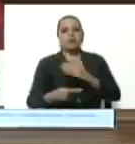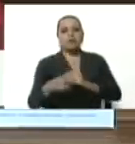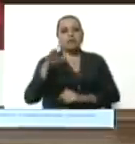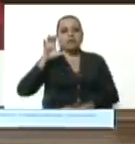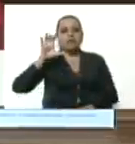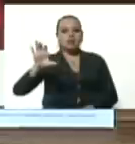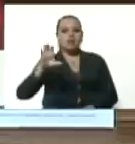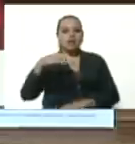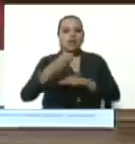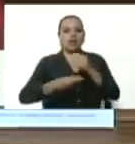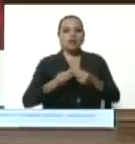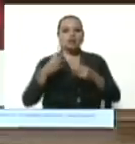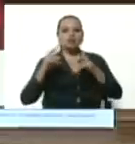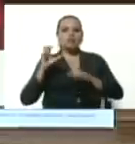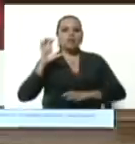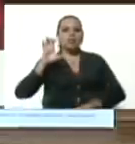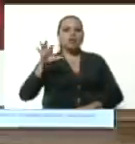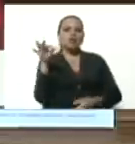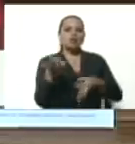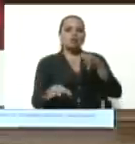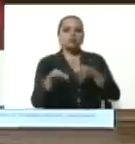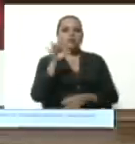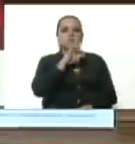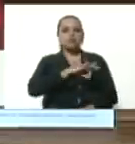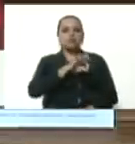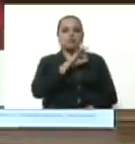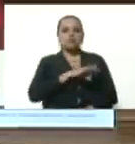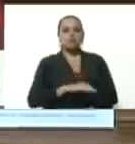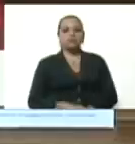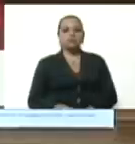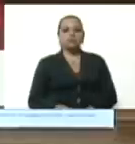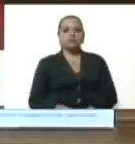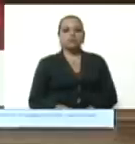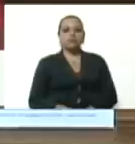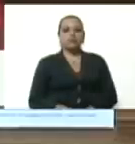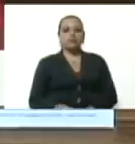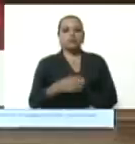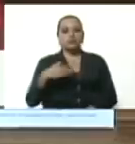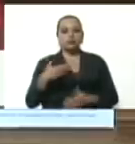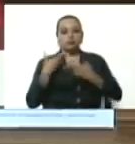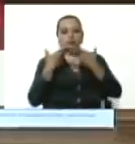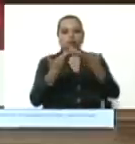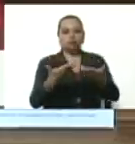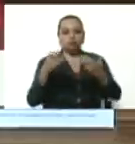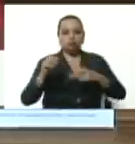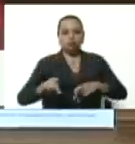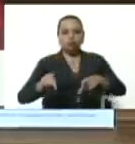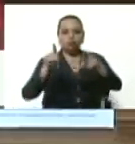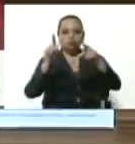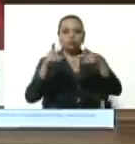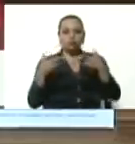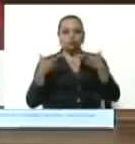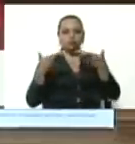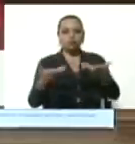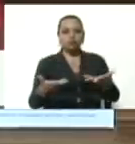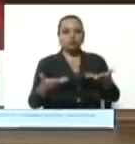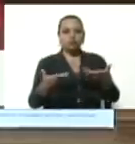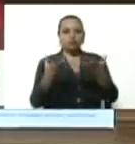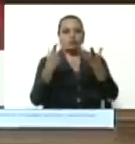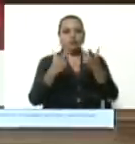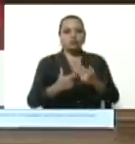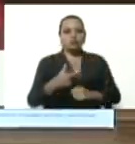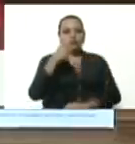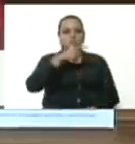y hacer un nuevo estado de justicia social. Cordialmente me dirijo a usted en la oportunidad de remitirle la estimación de